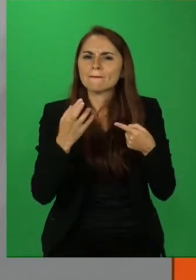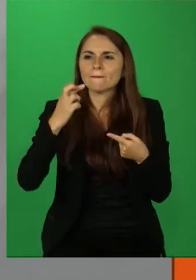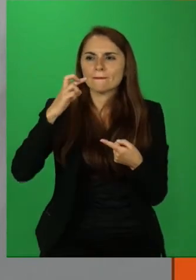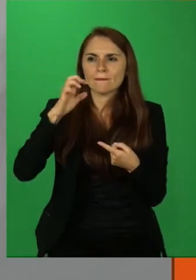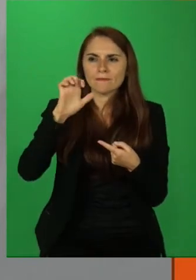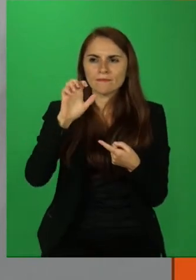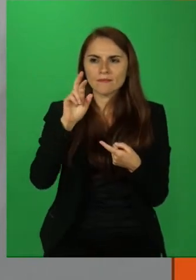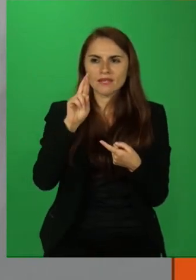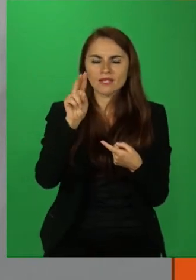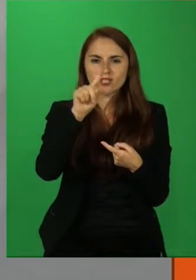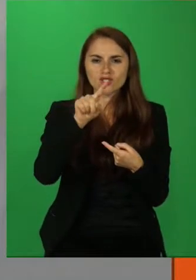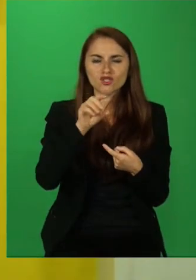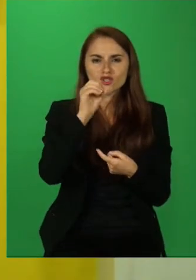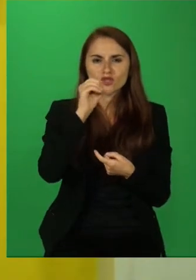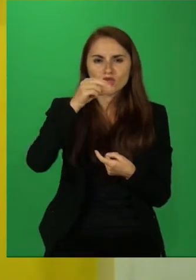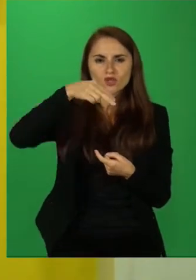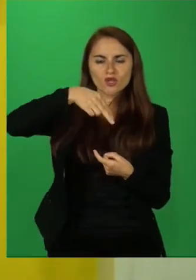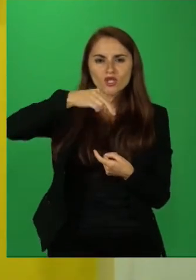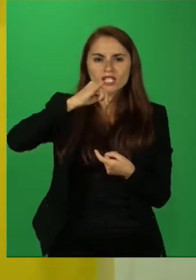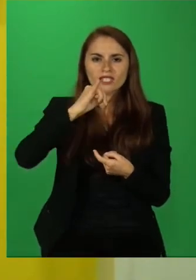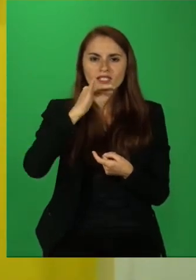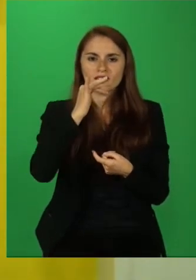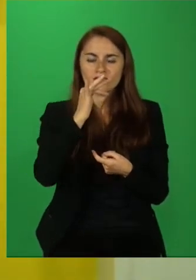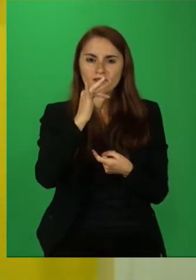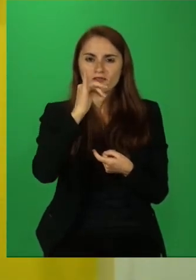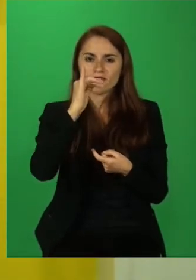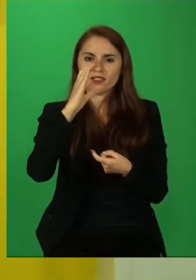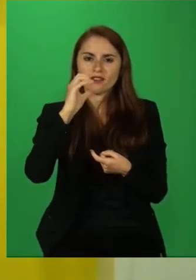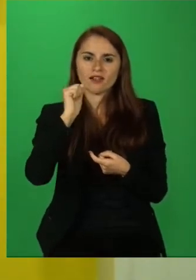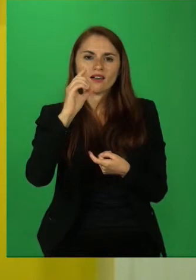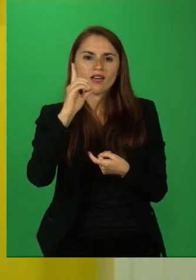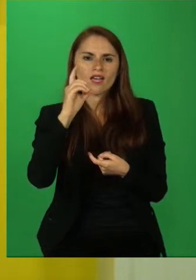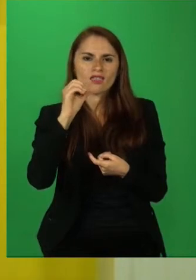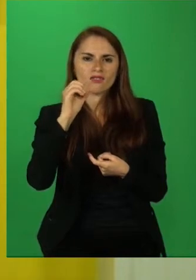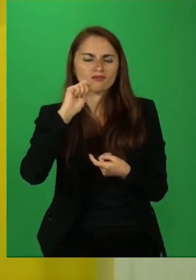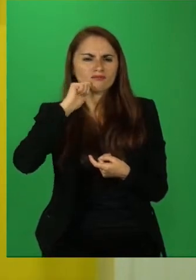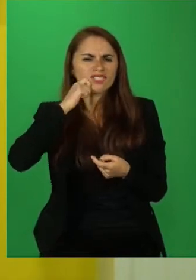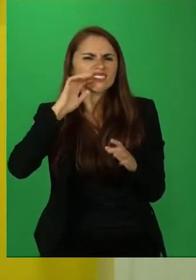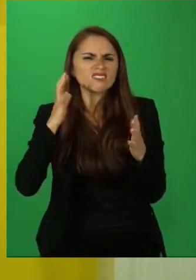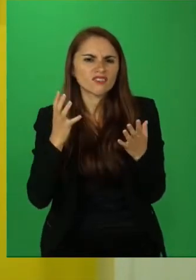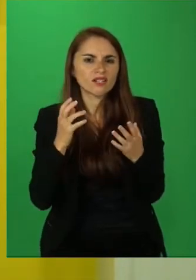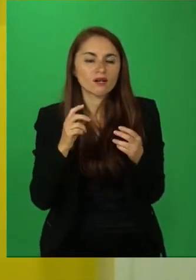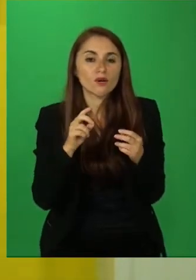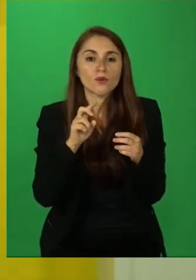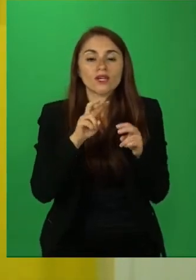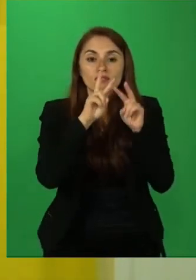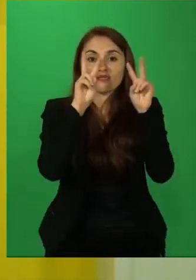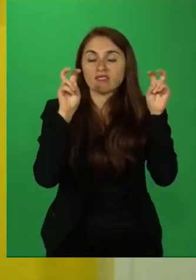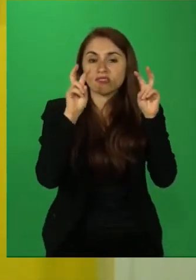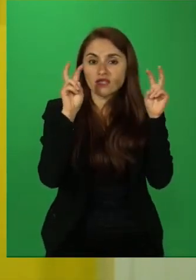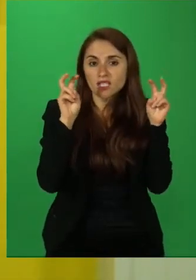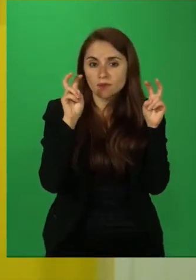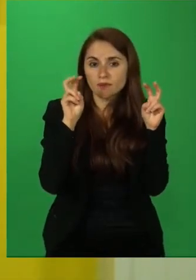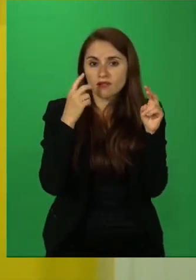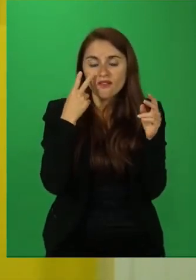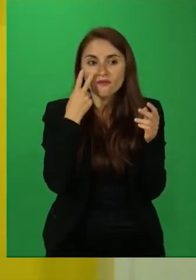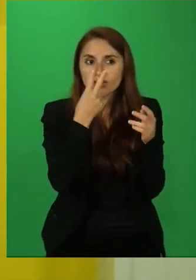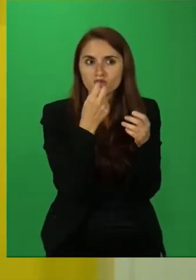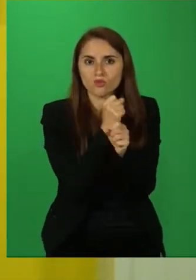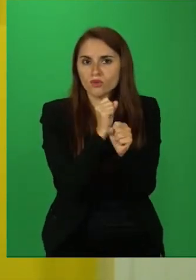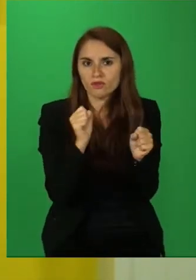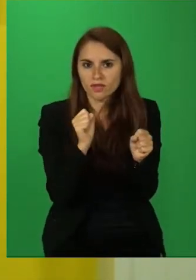los temas o el tema es, en este caso, un concepto abstracto y le estamos dando